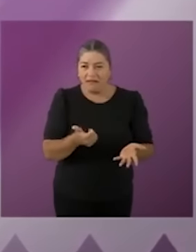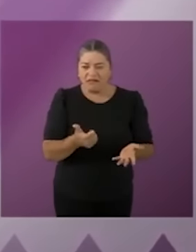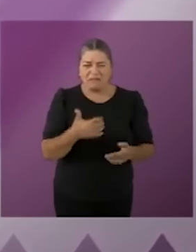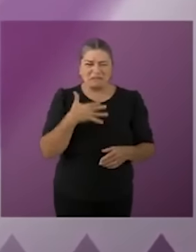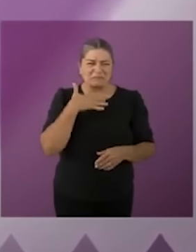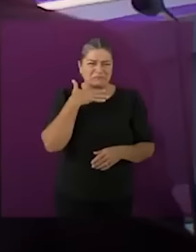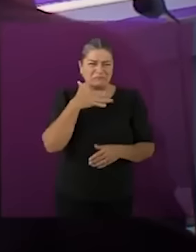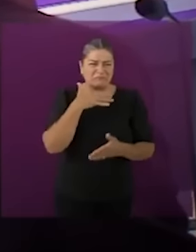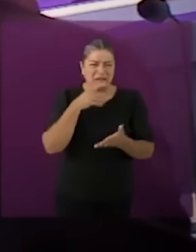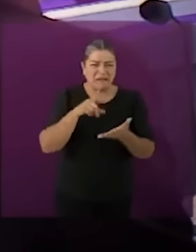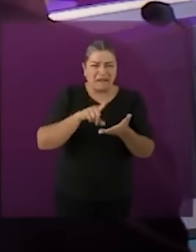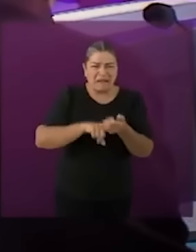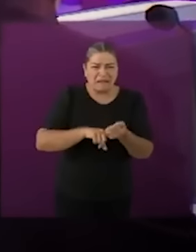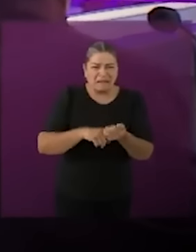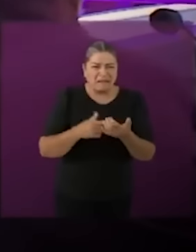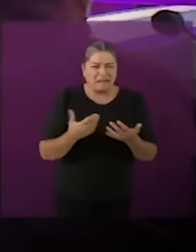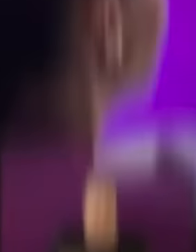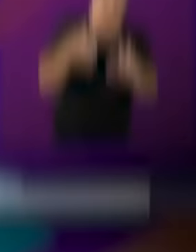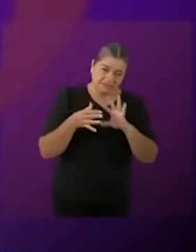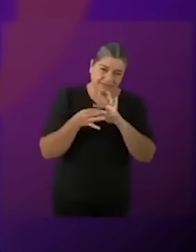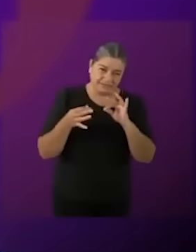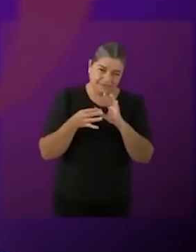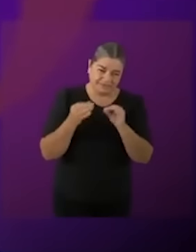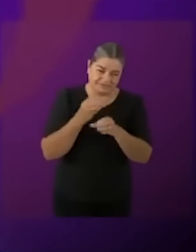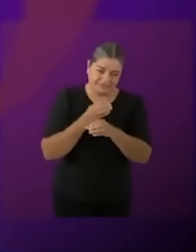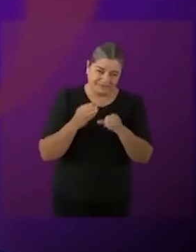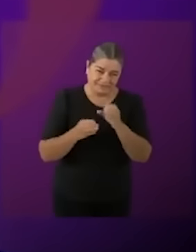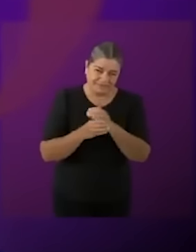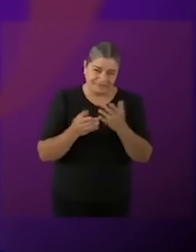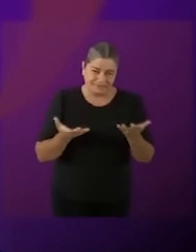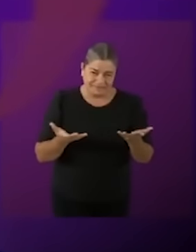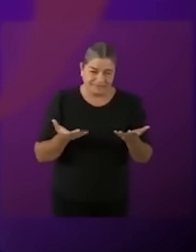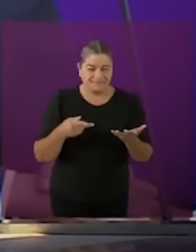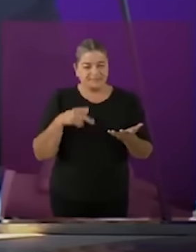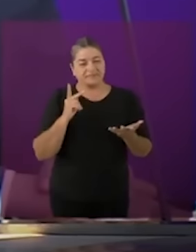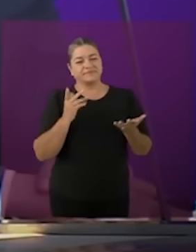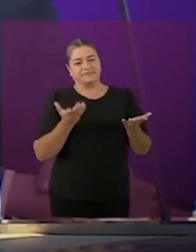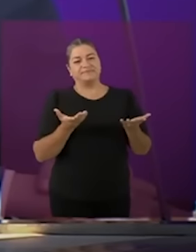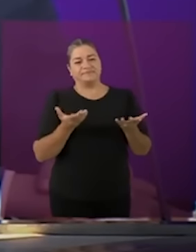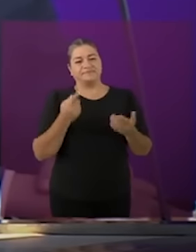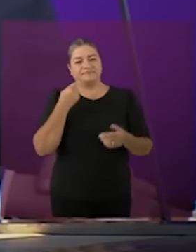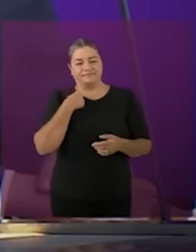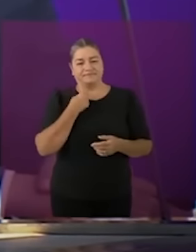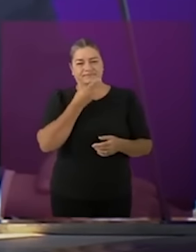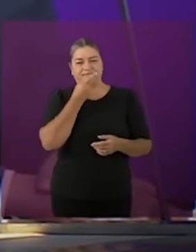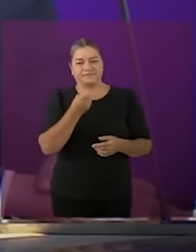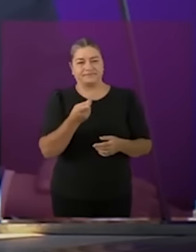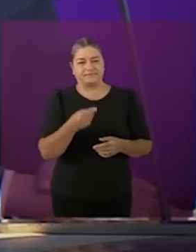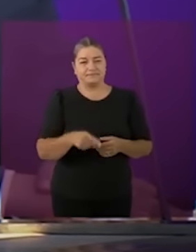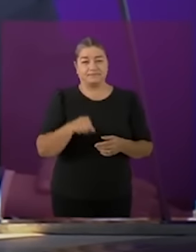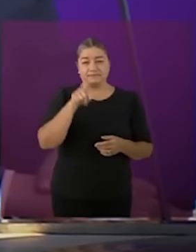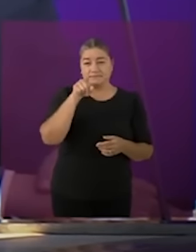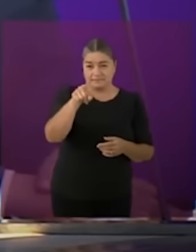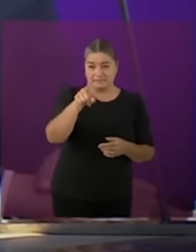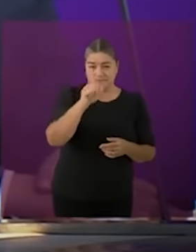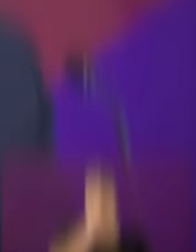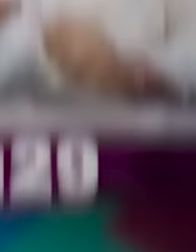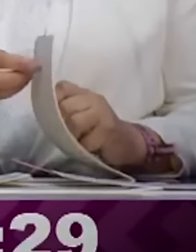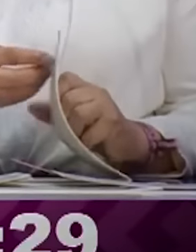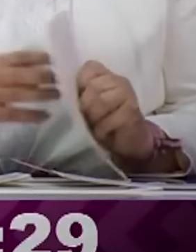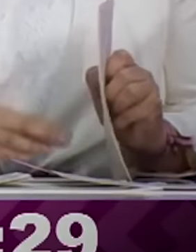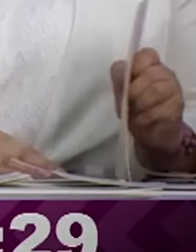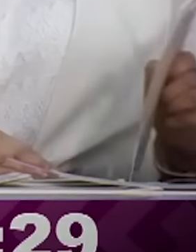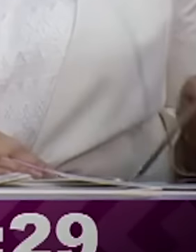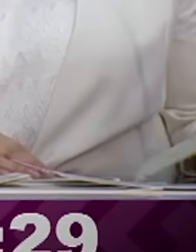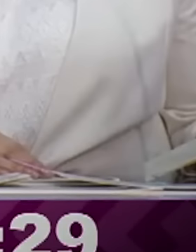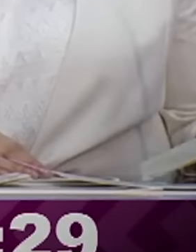tu responsabilidad, aunque lo niegues. Lo peor, además de ser mentirosa, pues es ser corrupta y ser mentirosa.